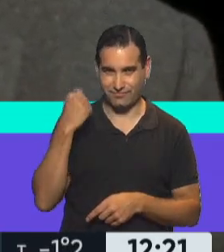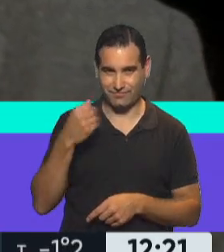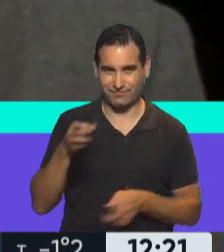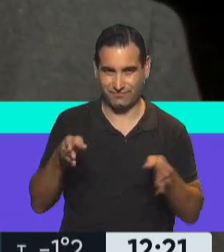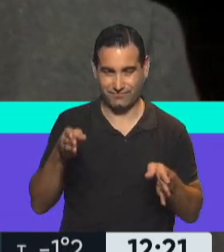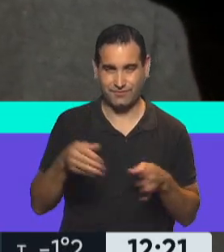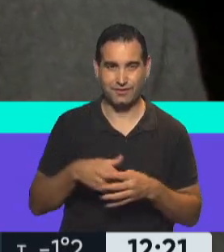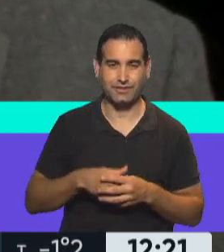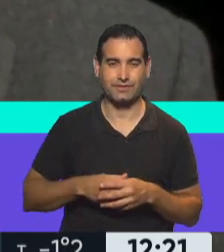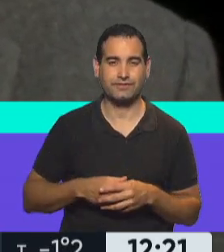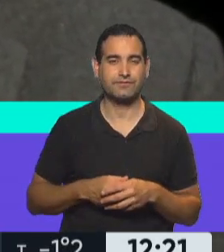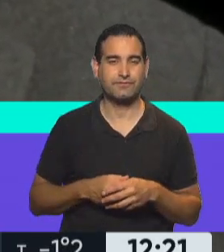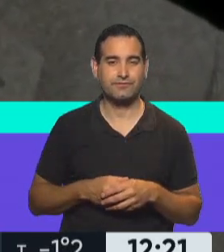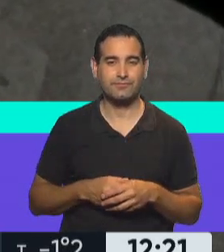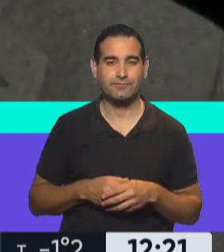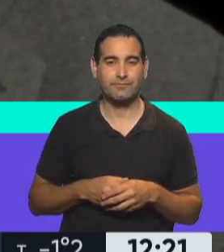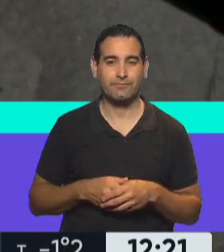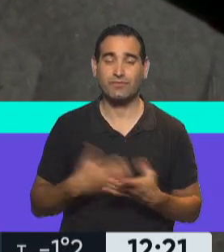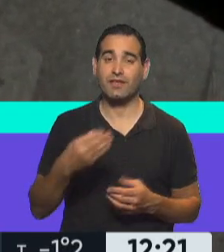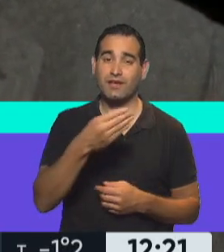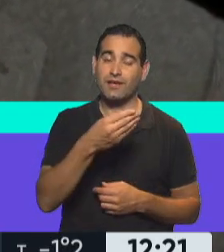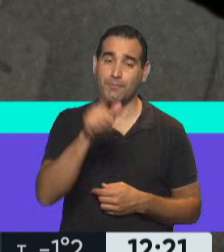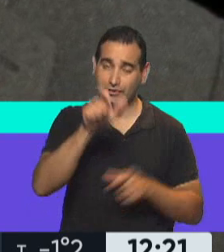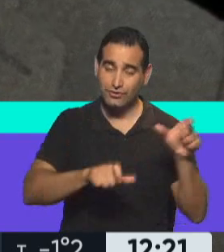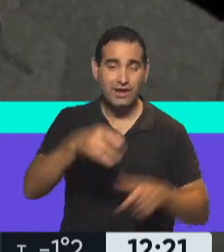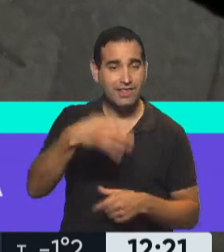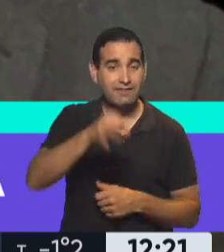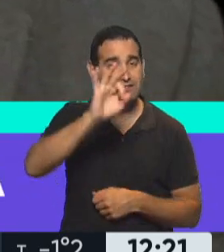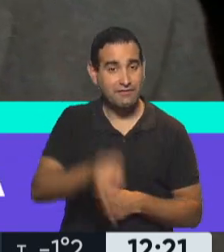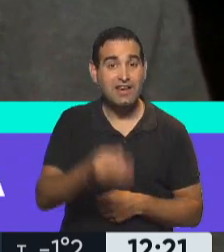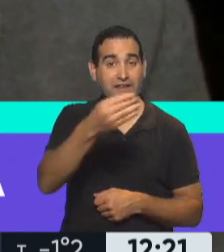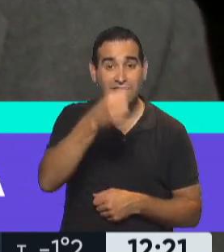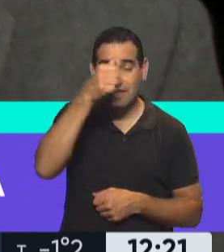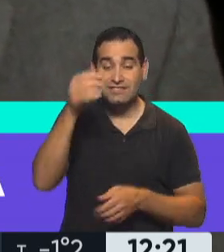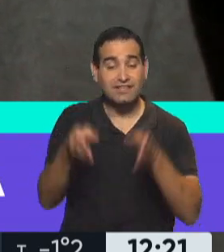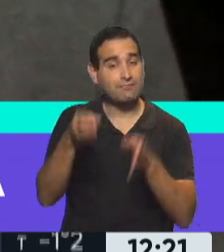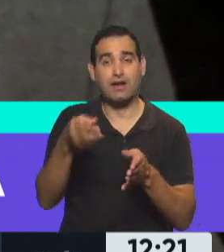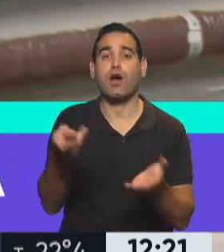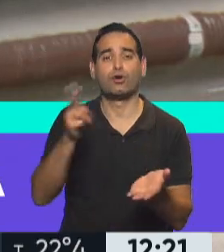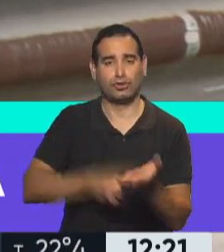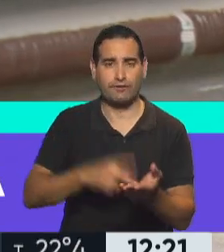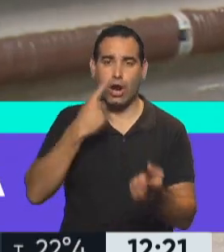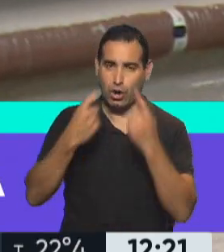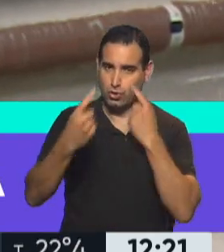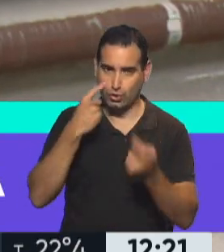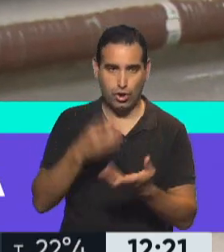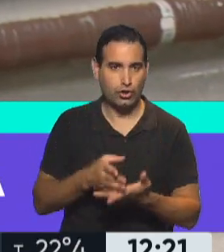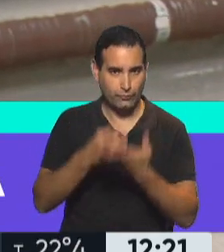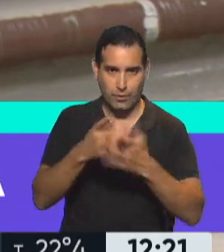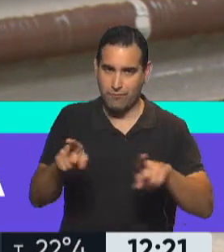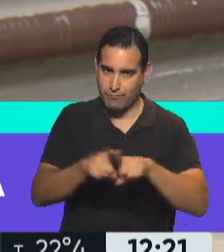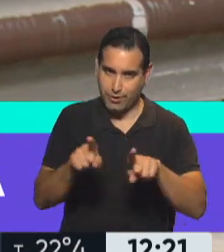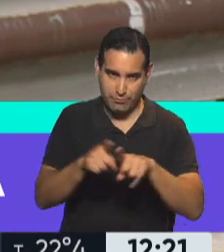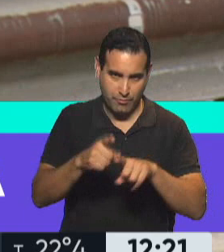de semana pasado. Así que la gente debe saber que el fin de semana vamos a repetir y se van a repetir los mecanismos de